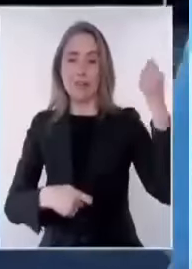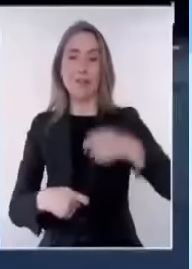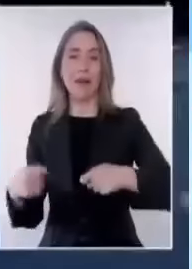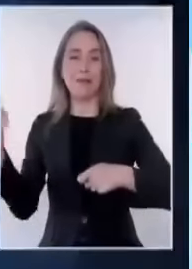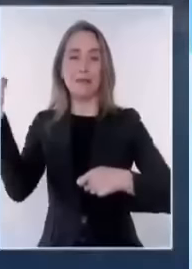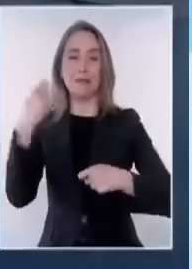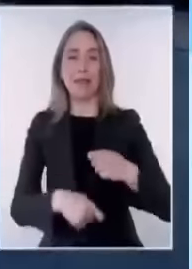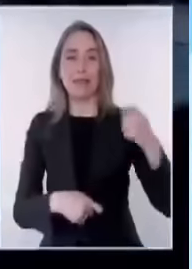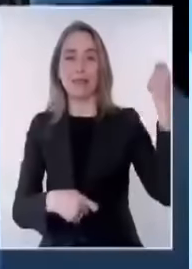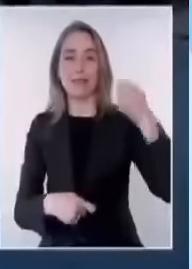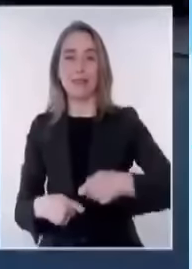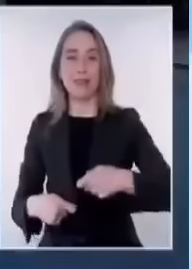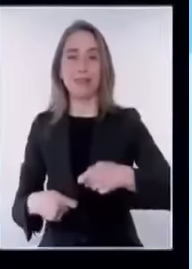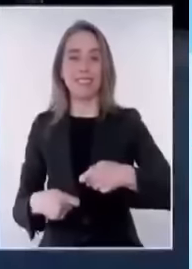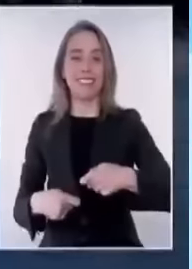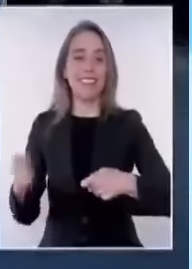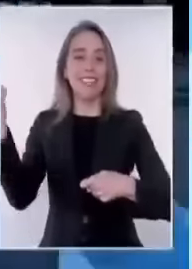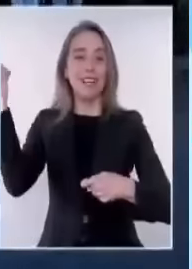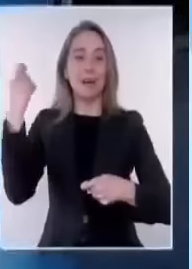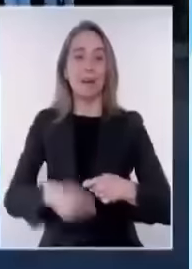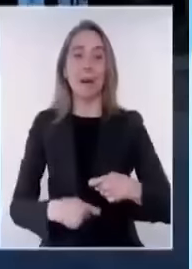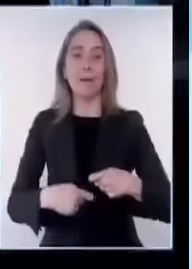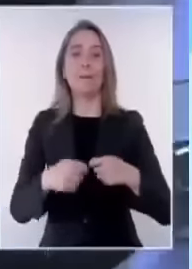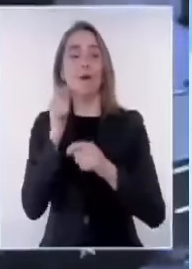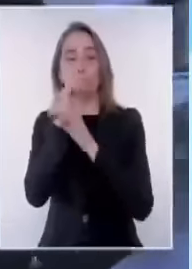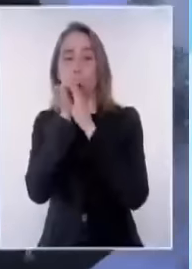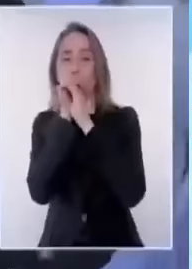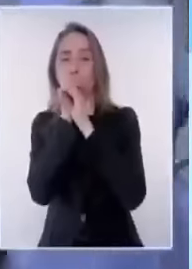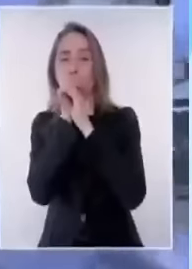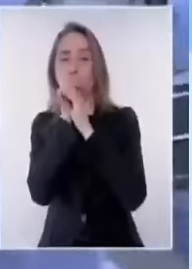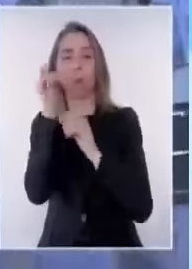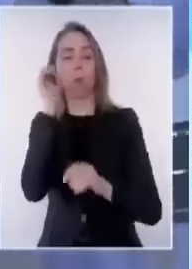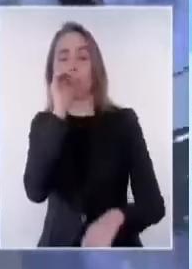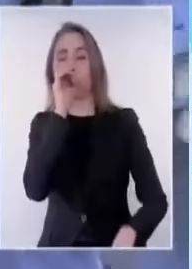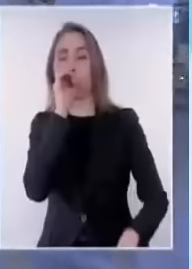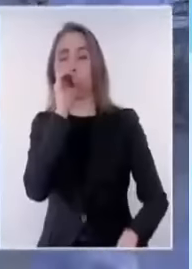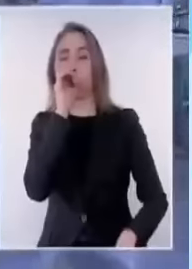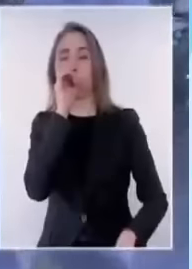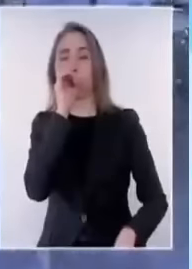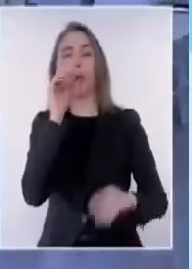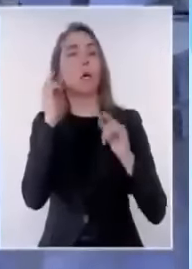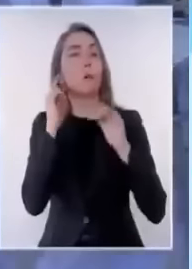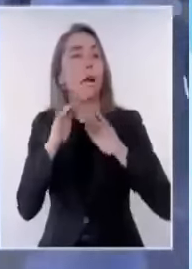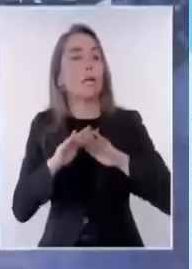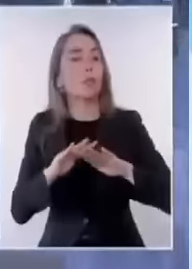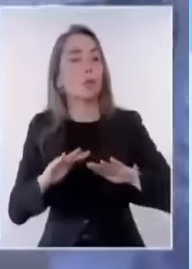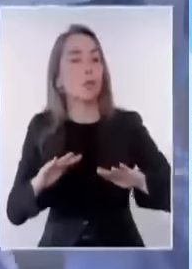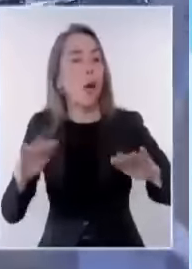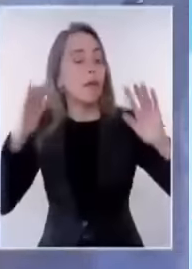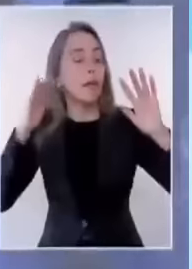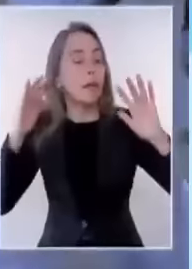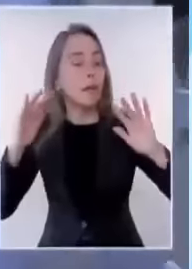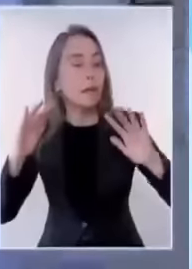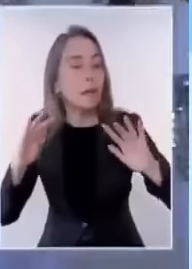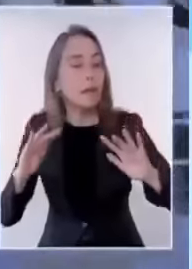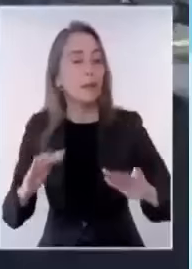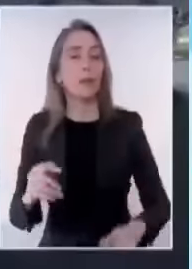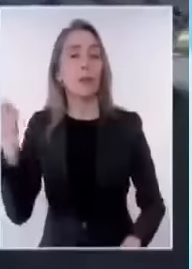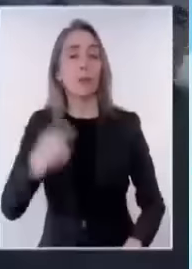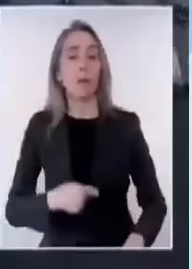Ya lo intenté acá una vez con ser el tambor mayor con mi. ¿Cómo era? Con mi plumero de mando.